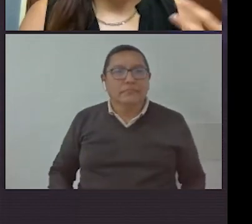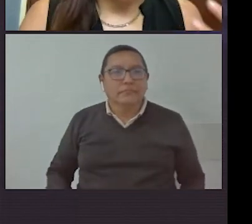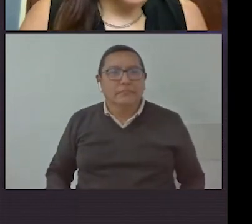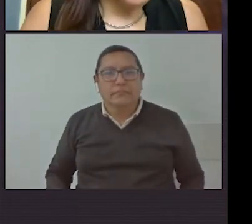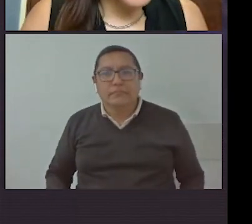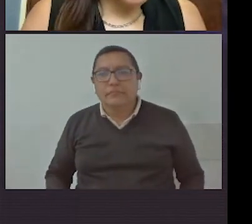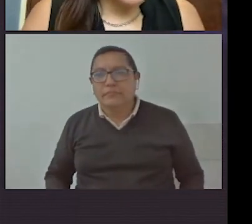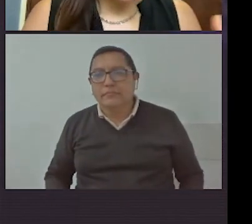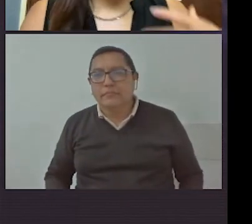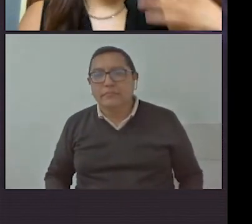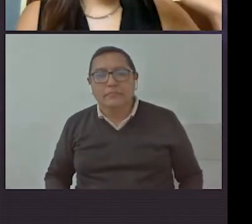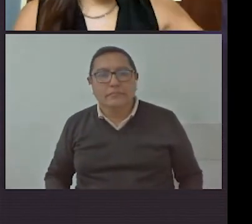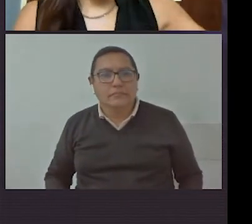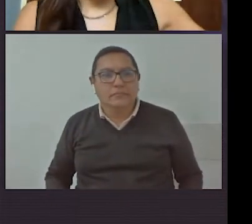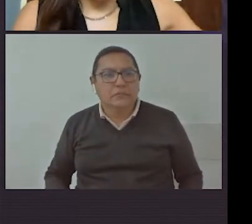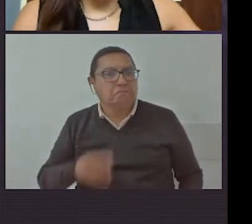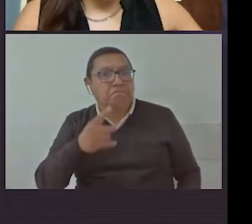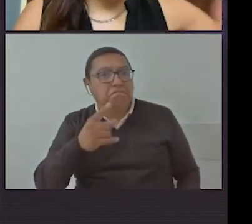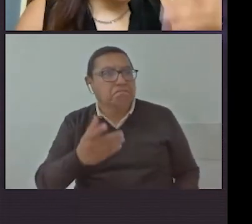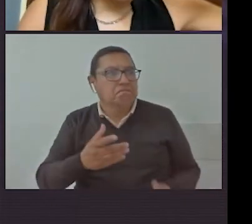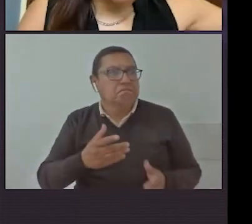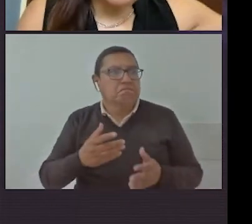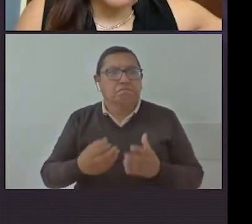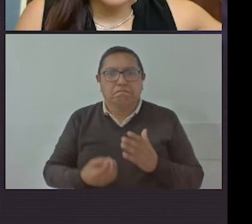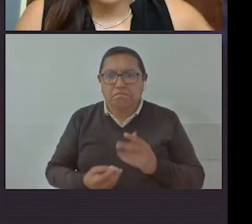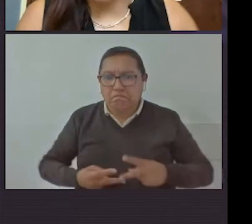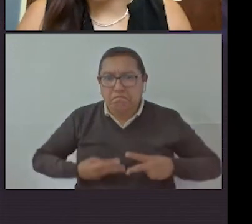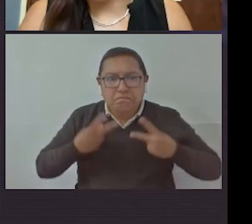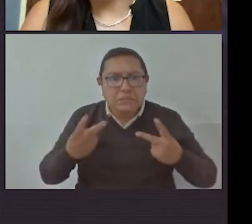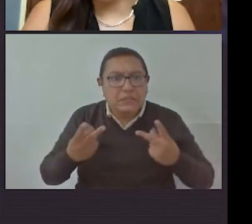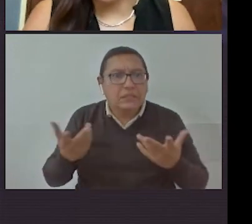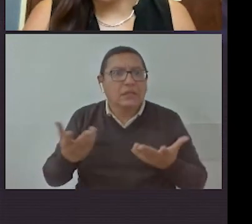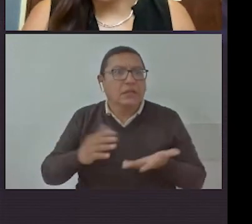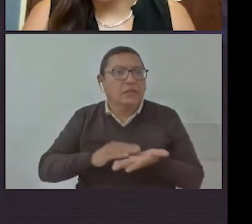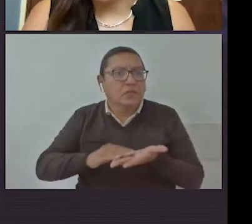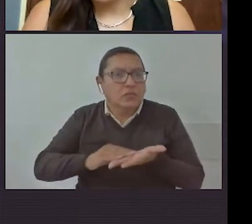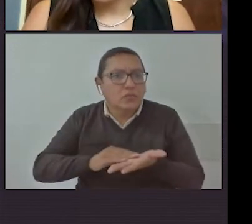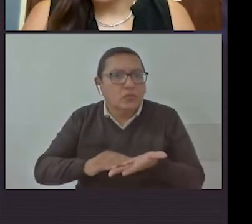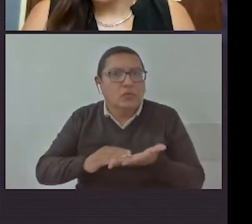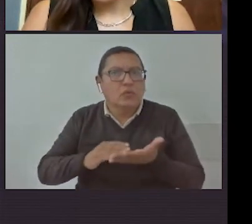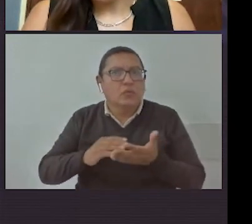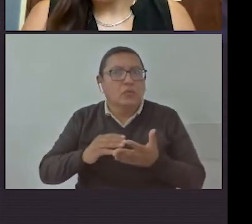¿Qué resolvió en tu vida o qué resolvió en la situación que estabas atravesando?